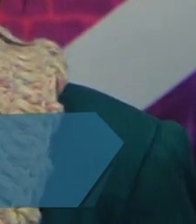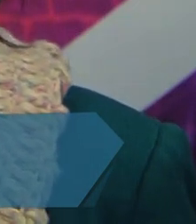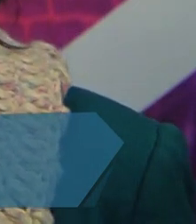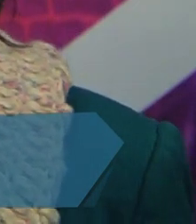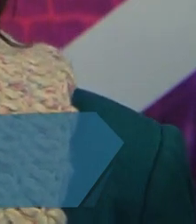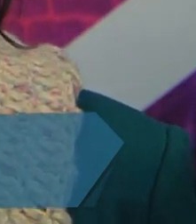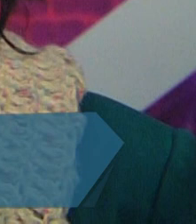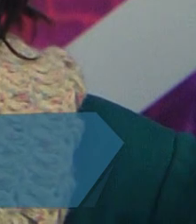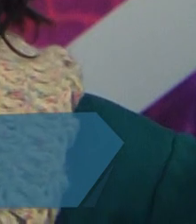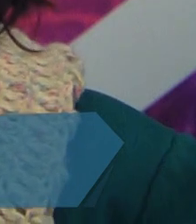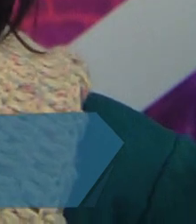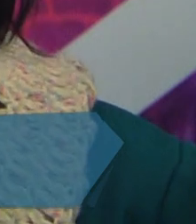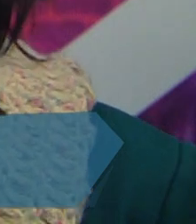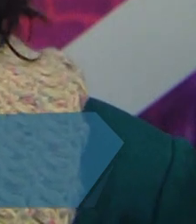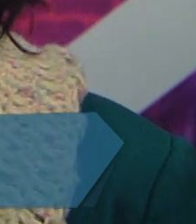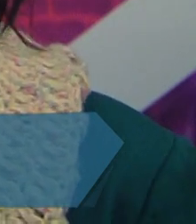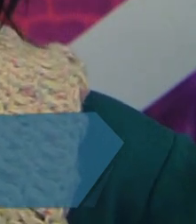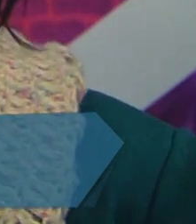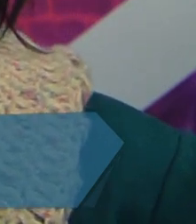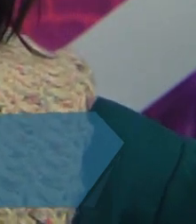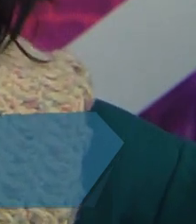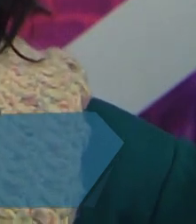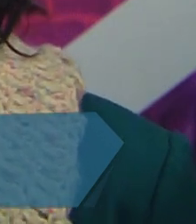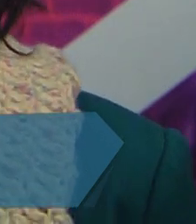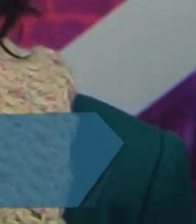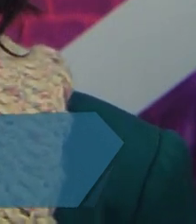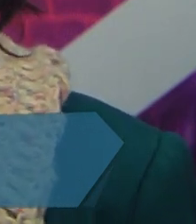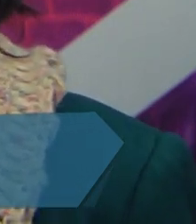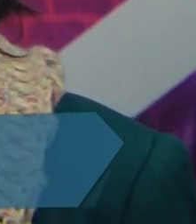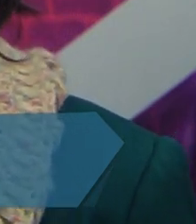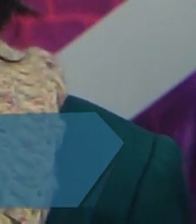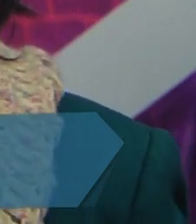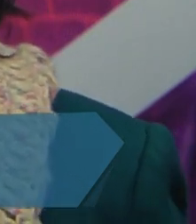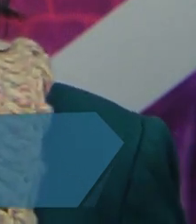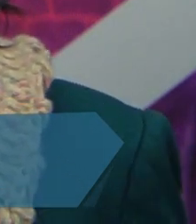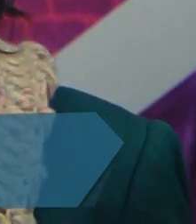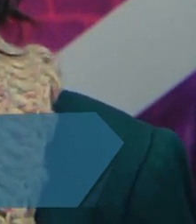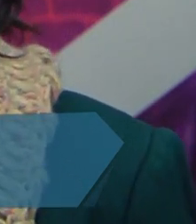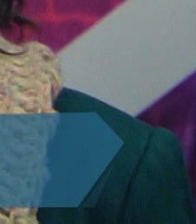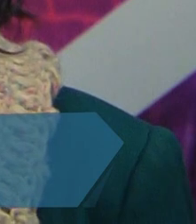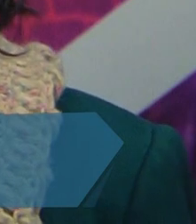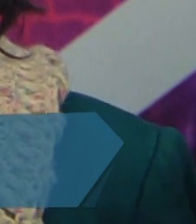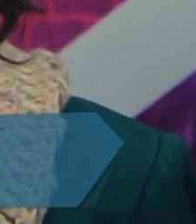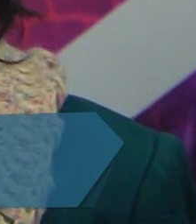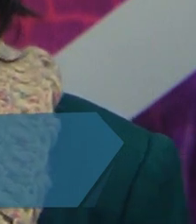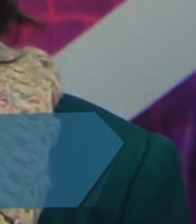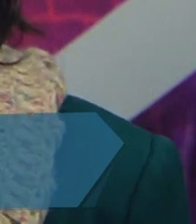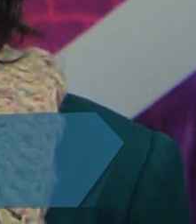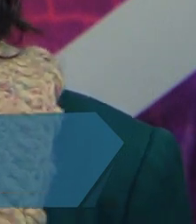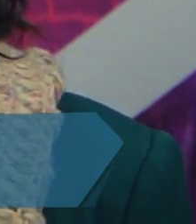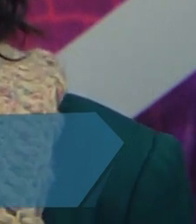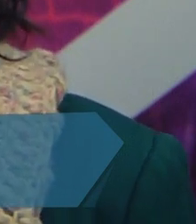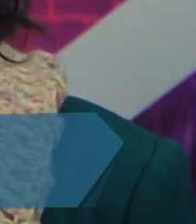que todavía nos falta construir políticas institucionales para que ese techo de cristal y